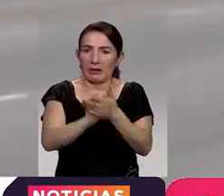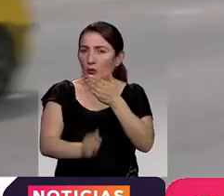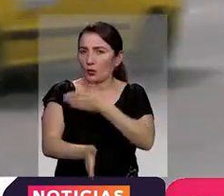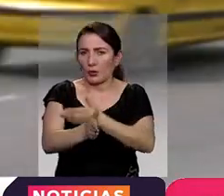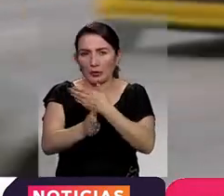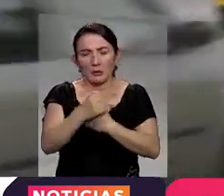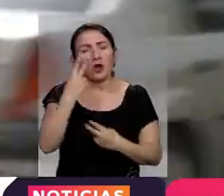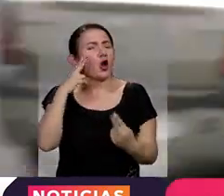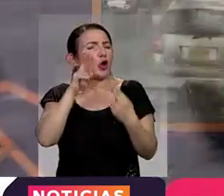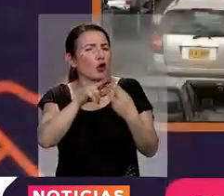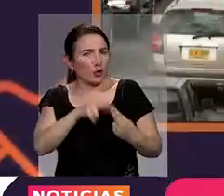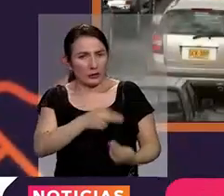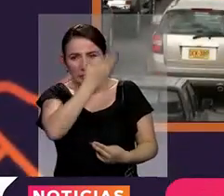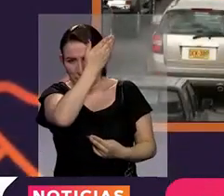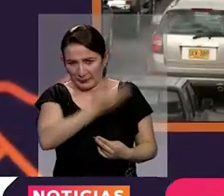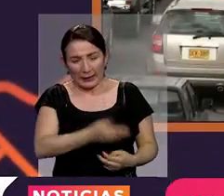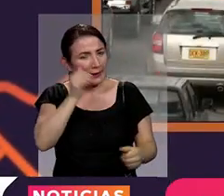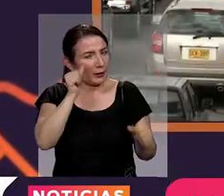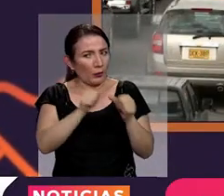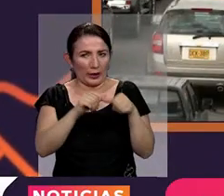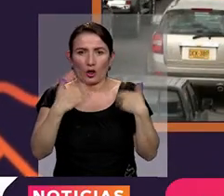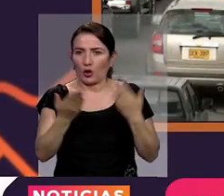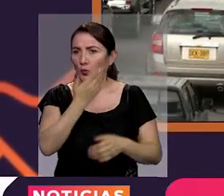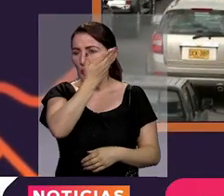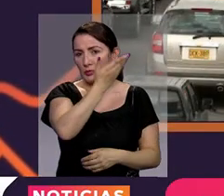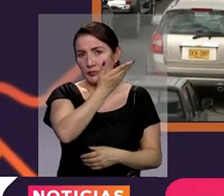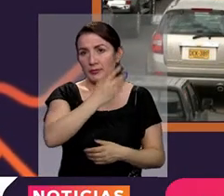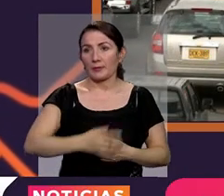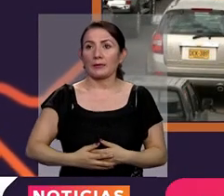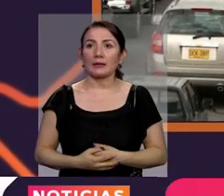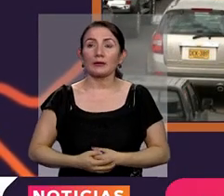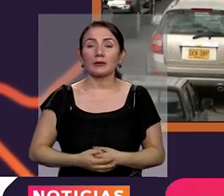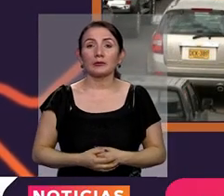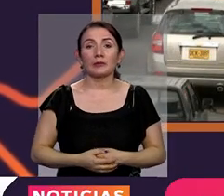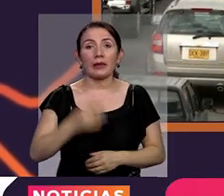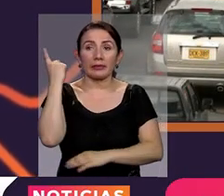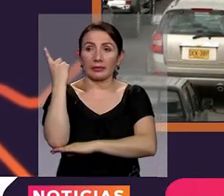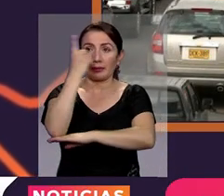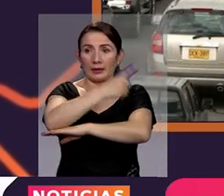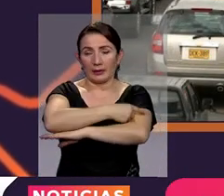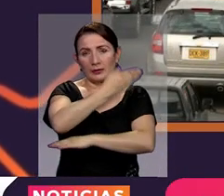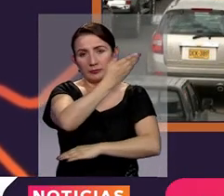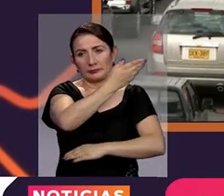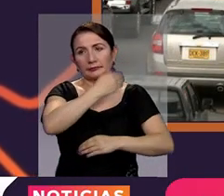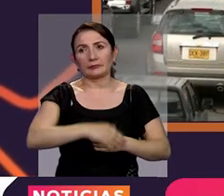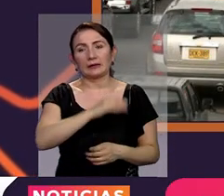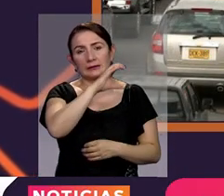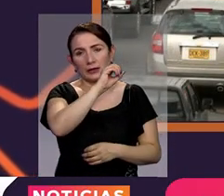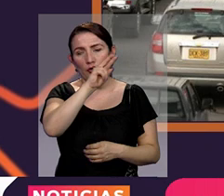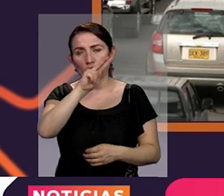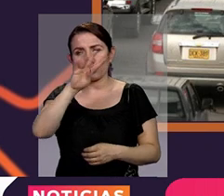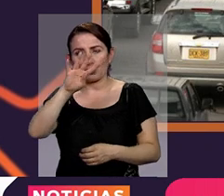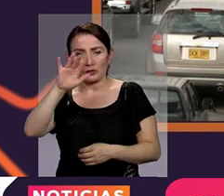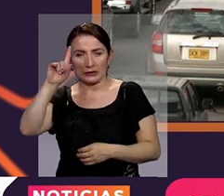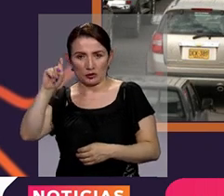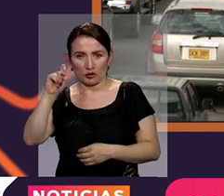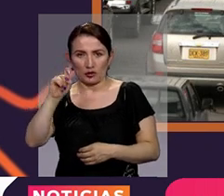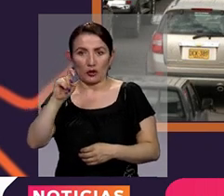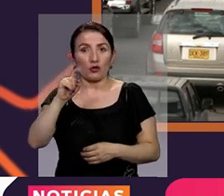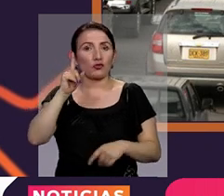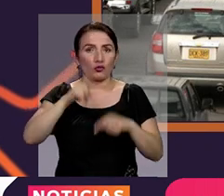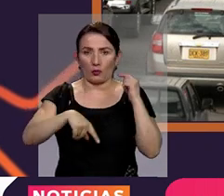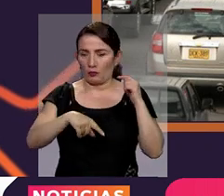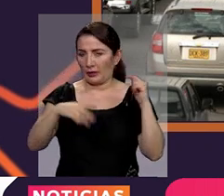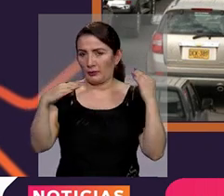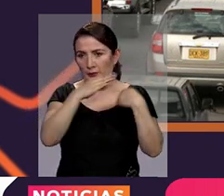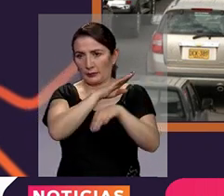invitamos a conocer y a recordar cómo es el funcionamiento. Para los días pares, las placas 0, 2, 4, 6 y 8 no podrán